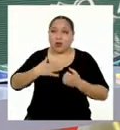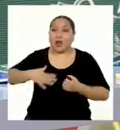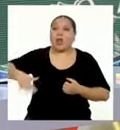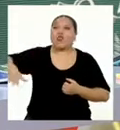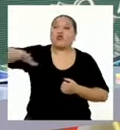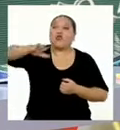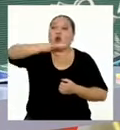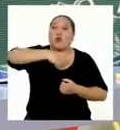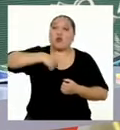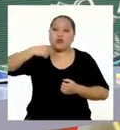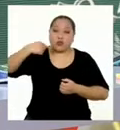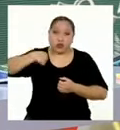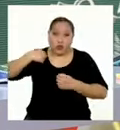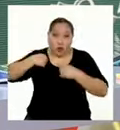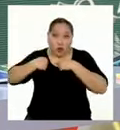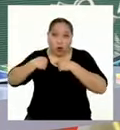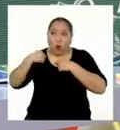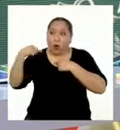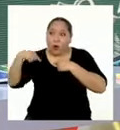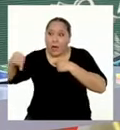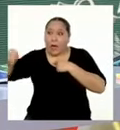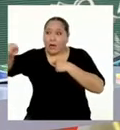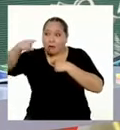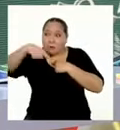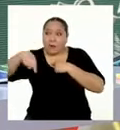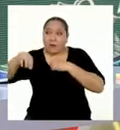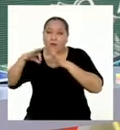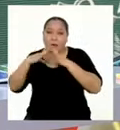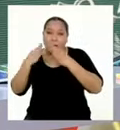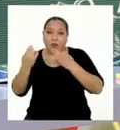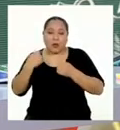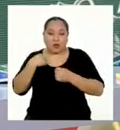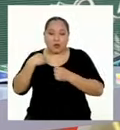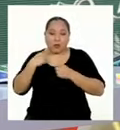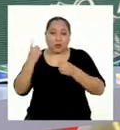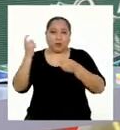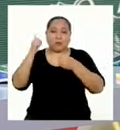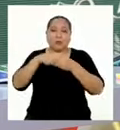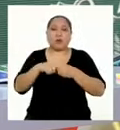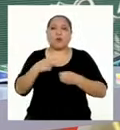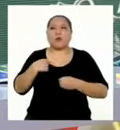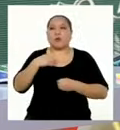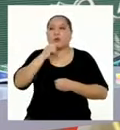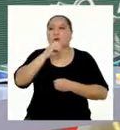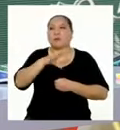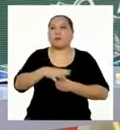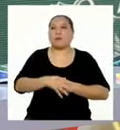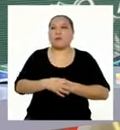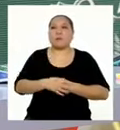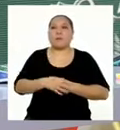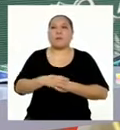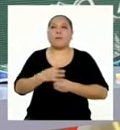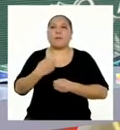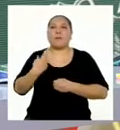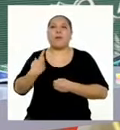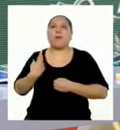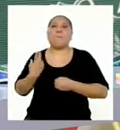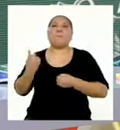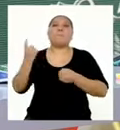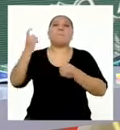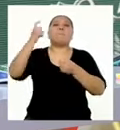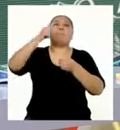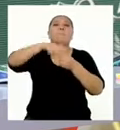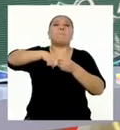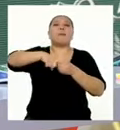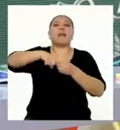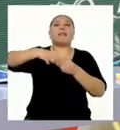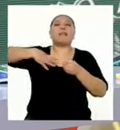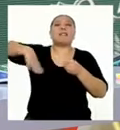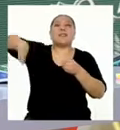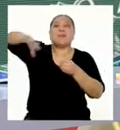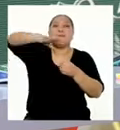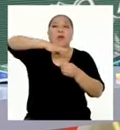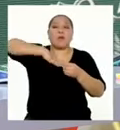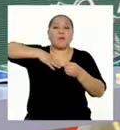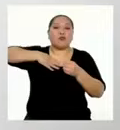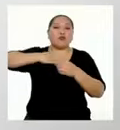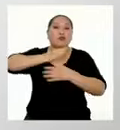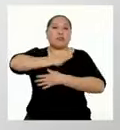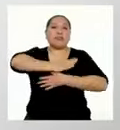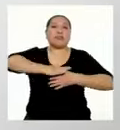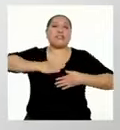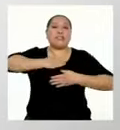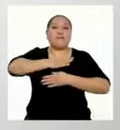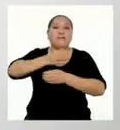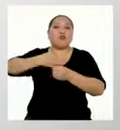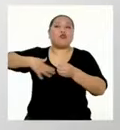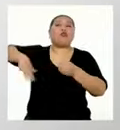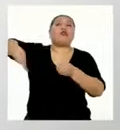nos involucremos todos en familia, donde también debo estar yo, entonces puedo decir participemos, disfrutemos,